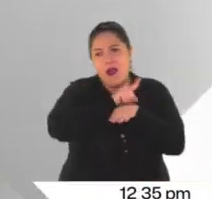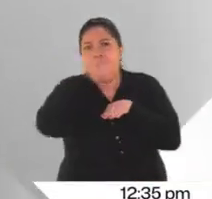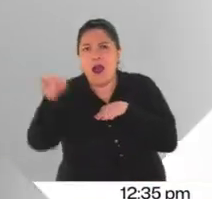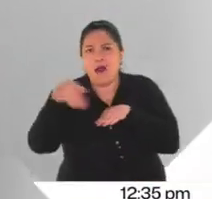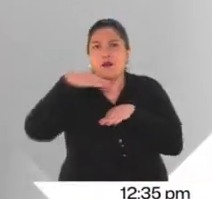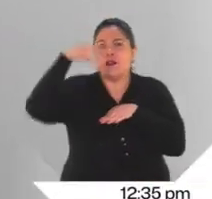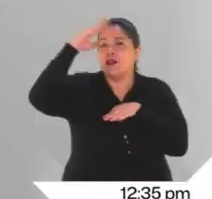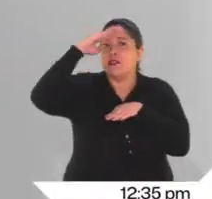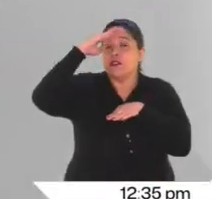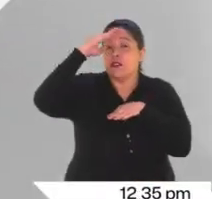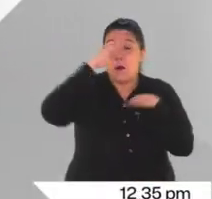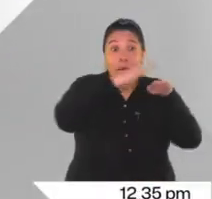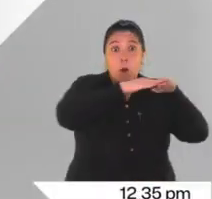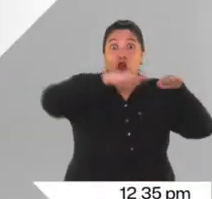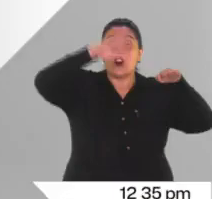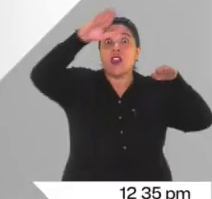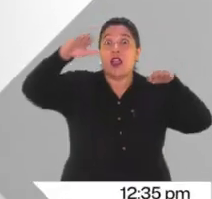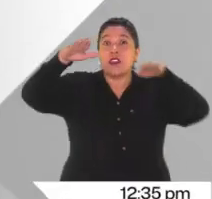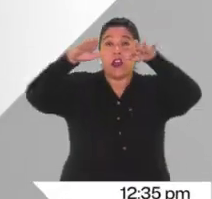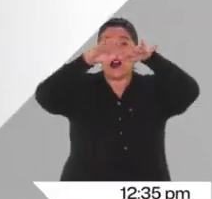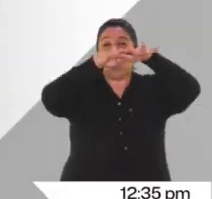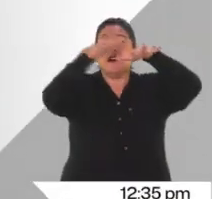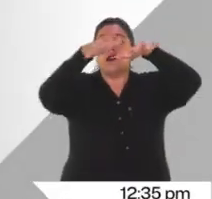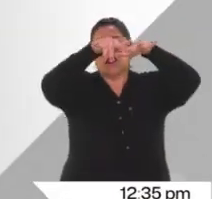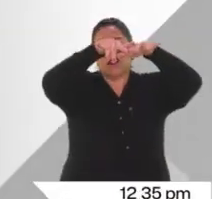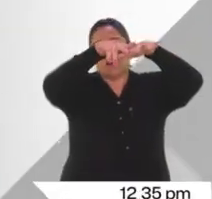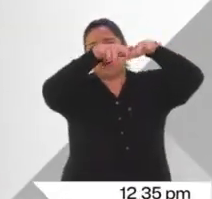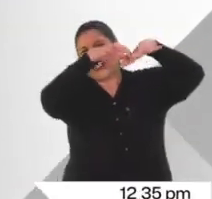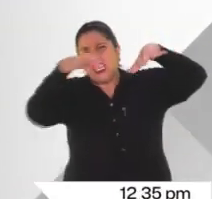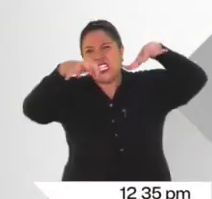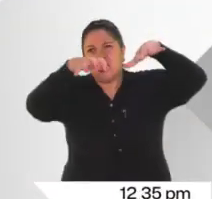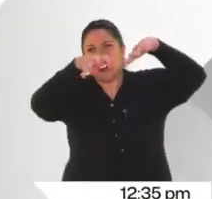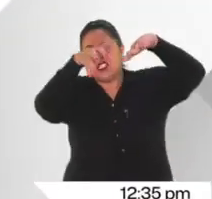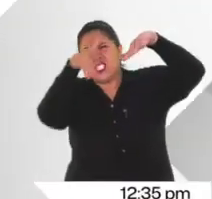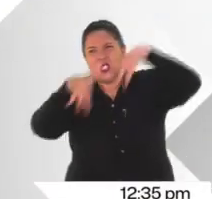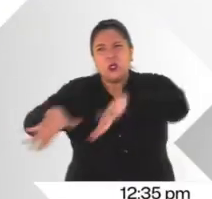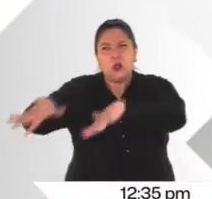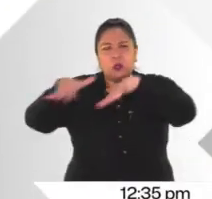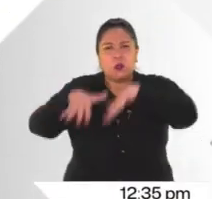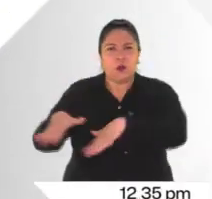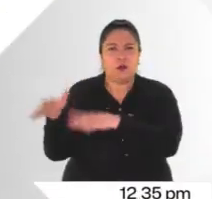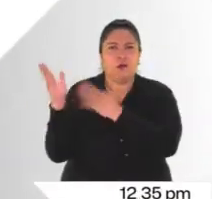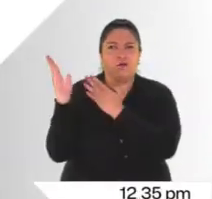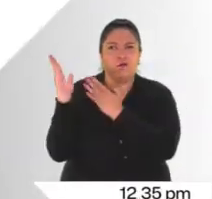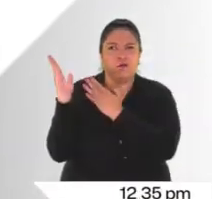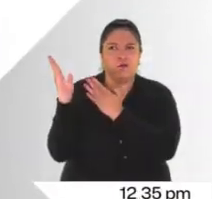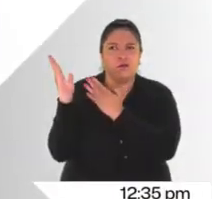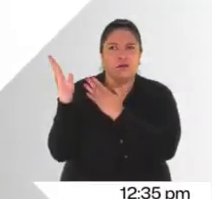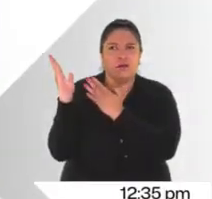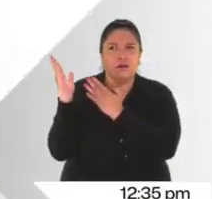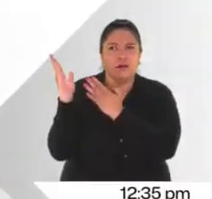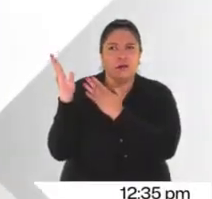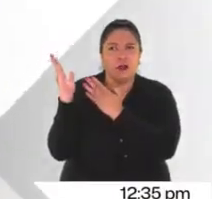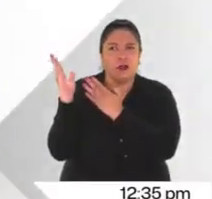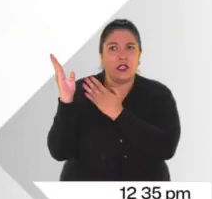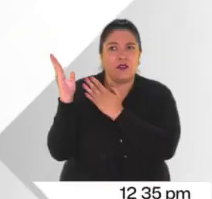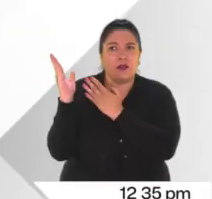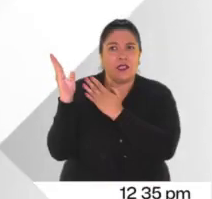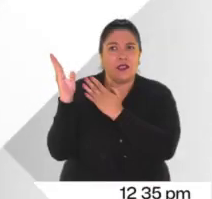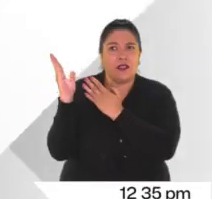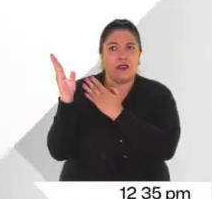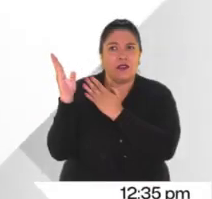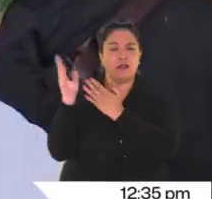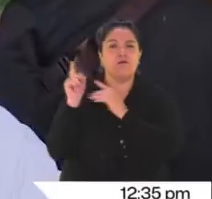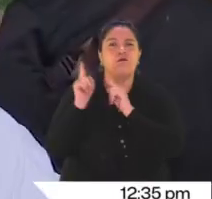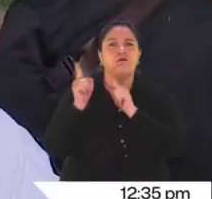se desprendió. Varios vehículos y una vivienda con más de 50 personas quedaron bajo tierra. Imagínense